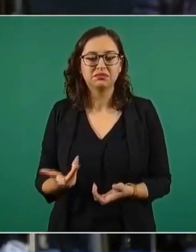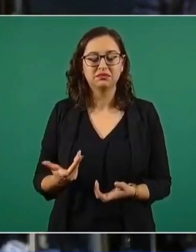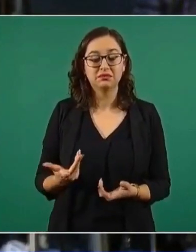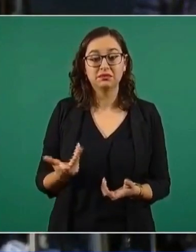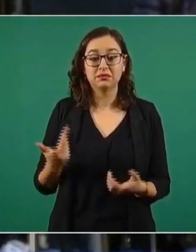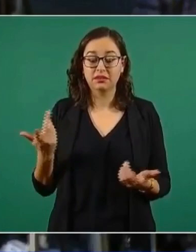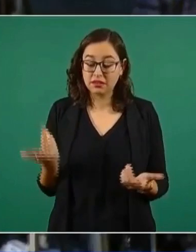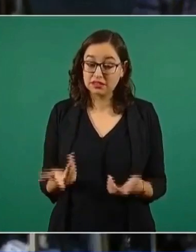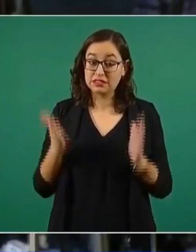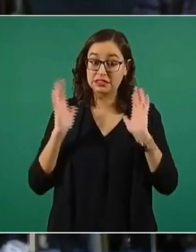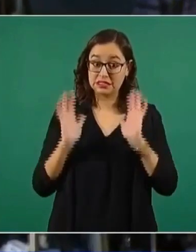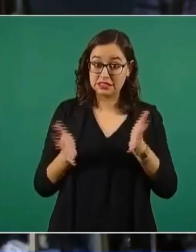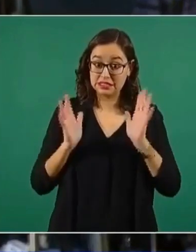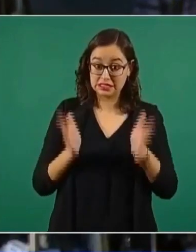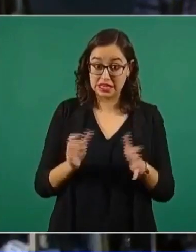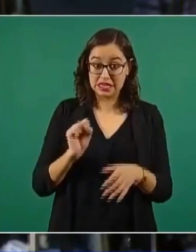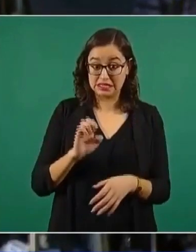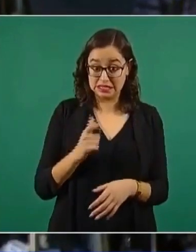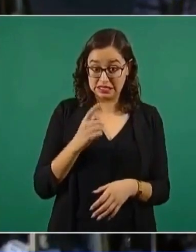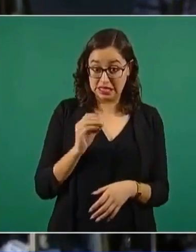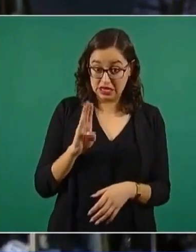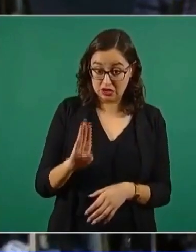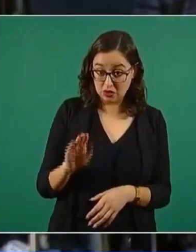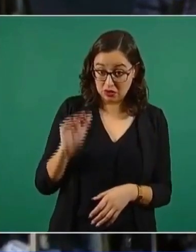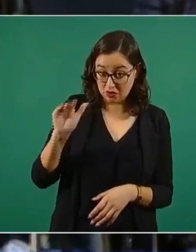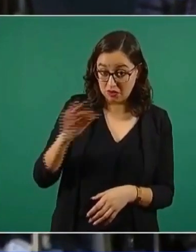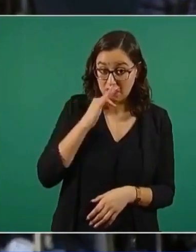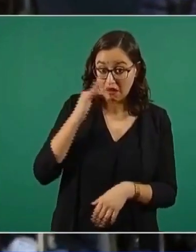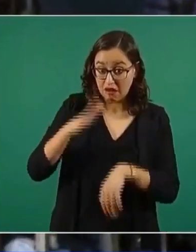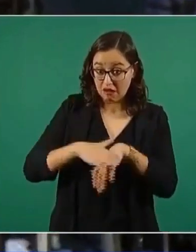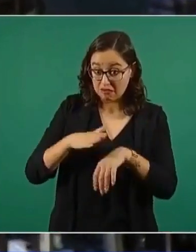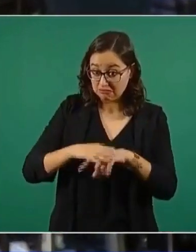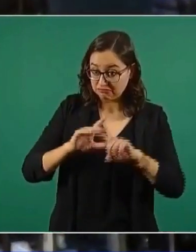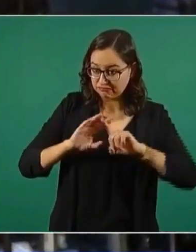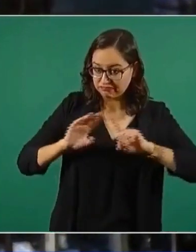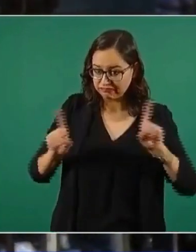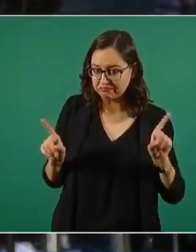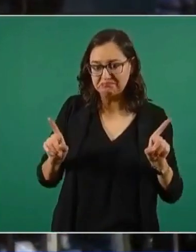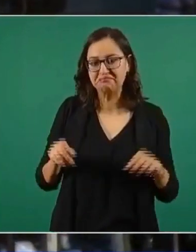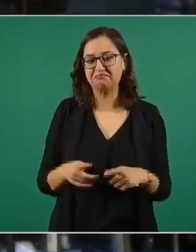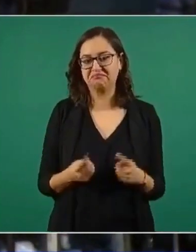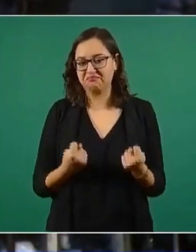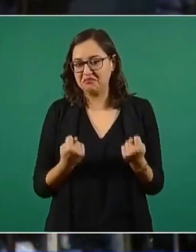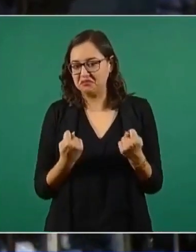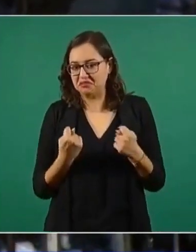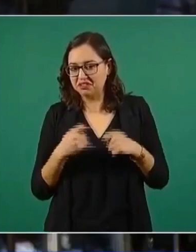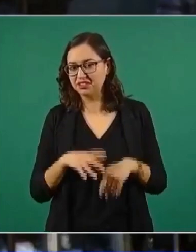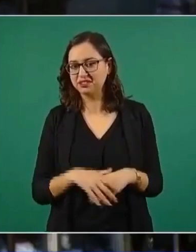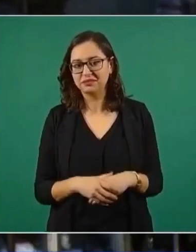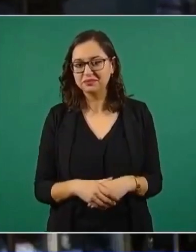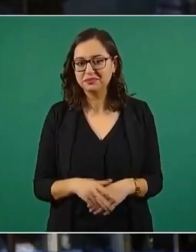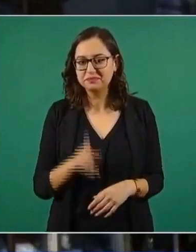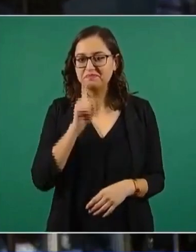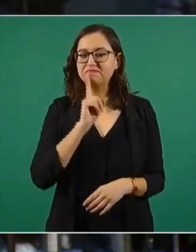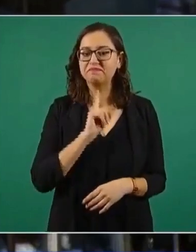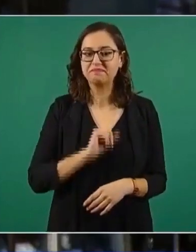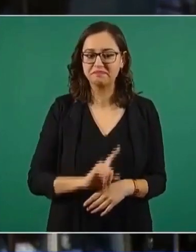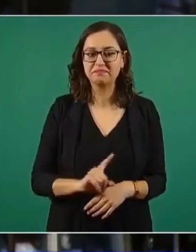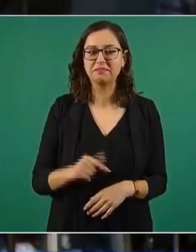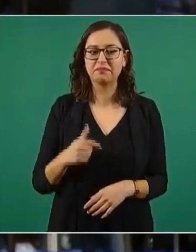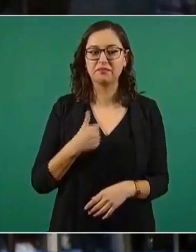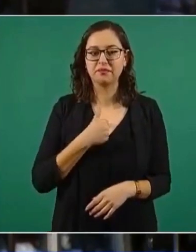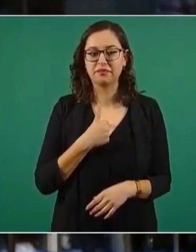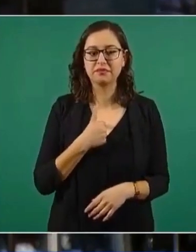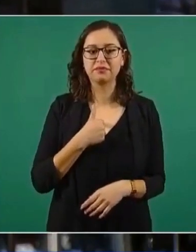Olga Sánchez Cordero le venga a decir otra cosa. ¿Por qué se lo digo? Porque aquí tengo el